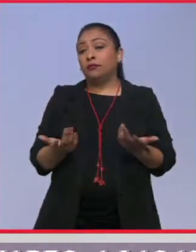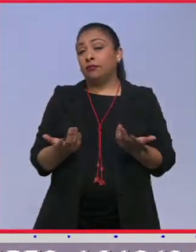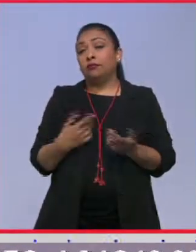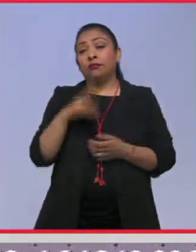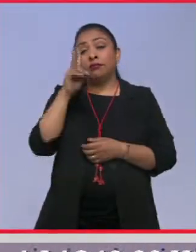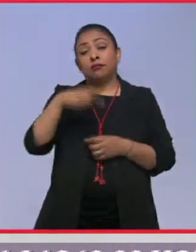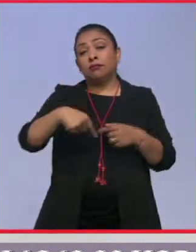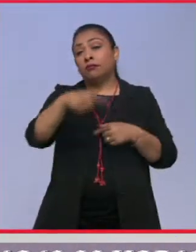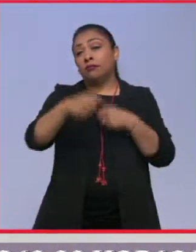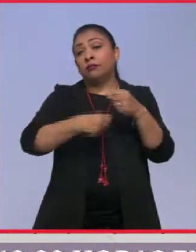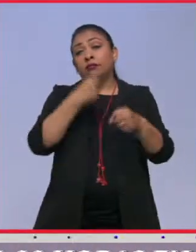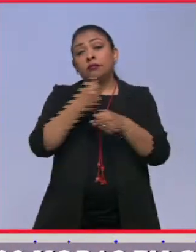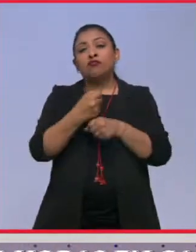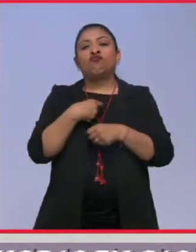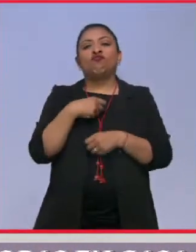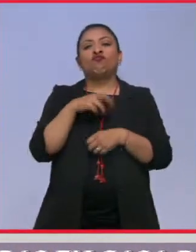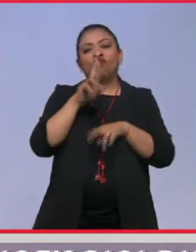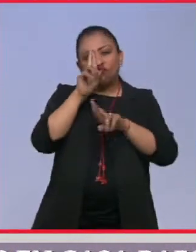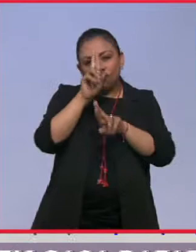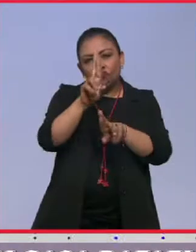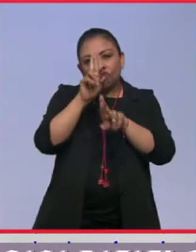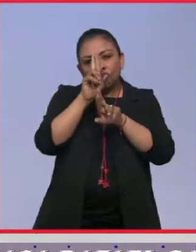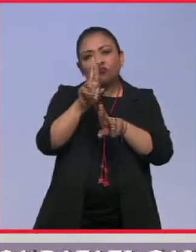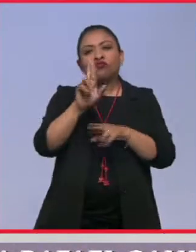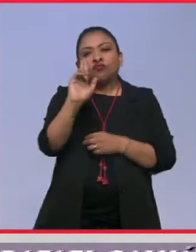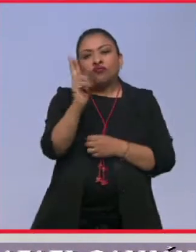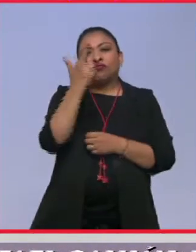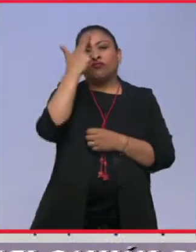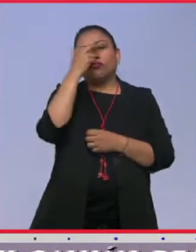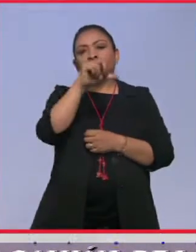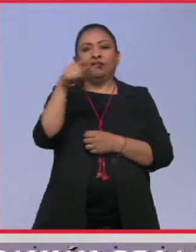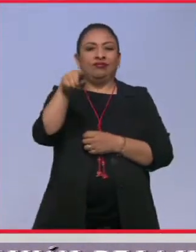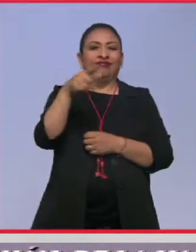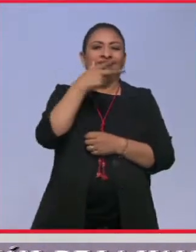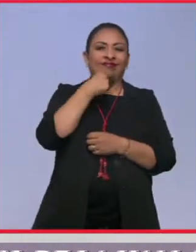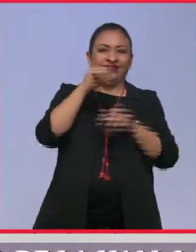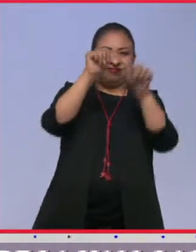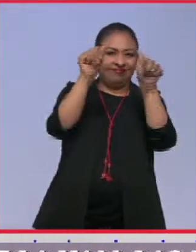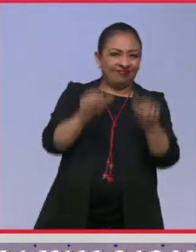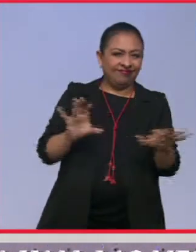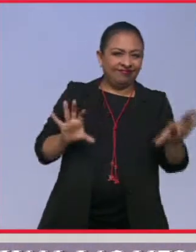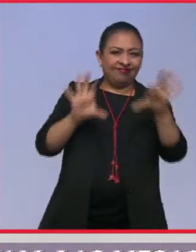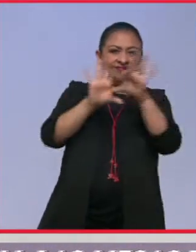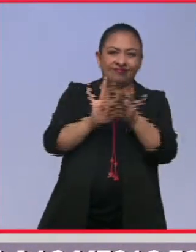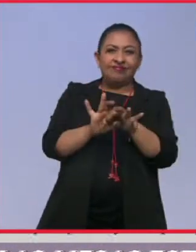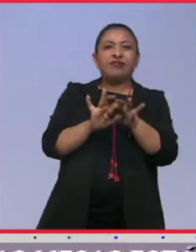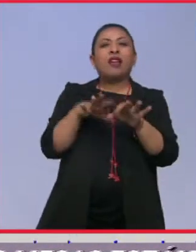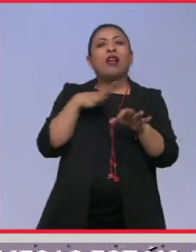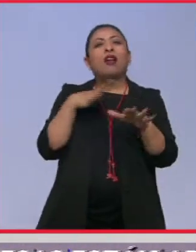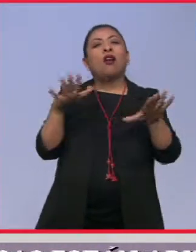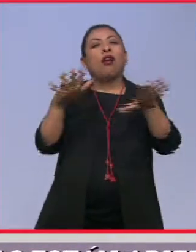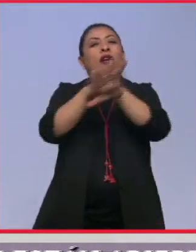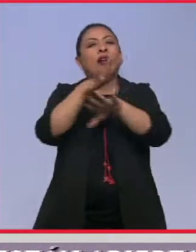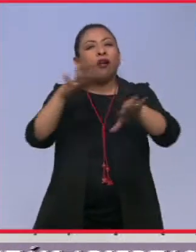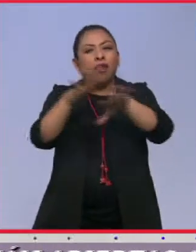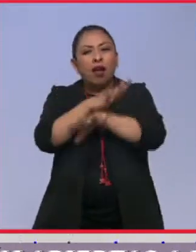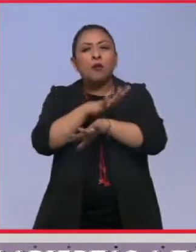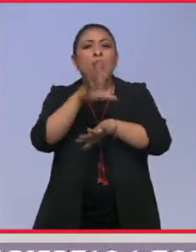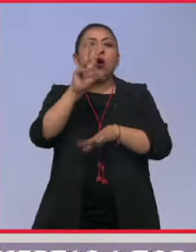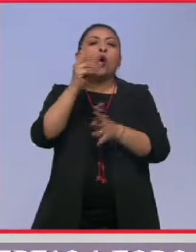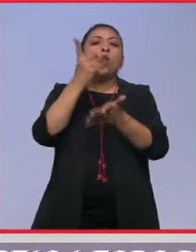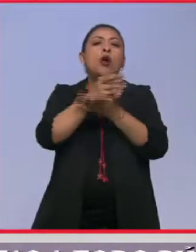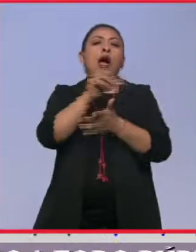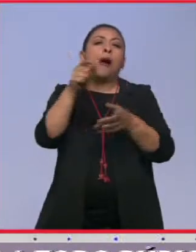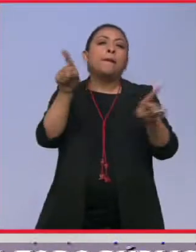va a ser un año de homenaje, de recuerdo a este artista tan vinculado con un movimiento que no solamente llegó a